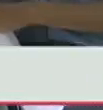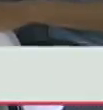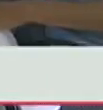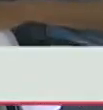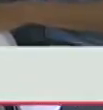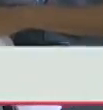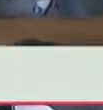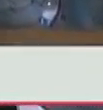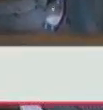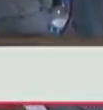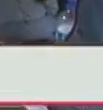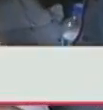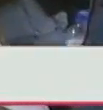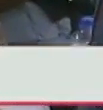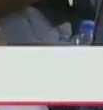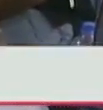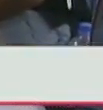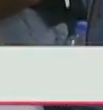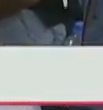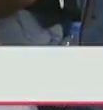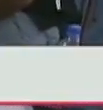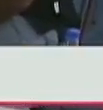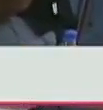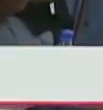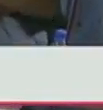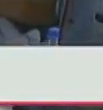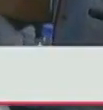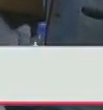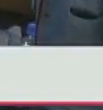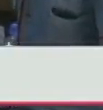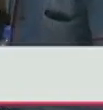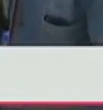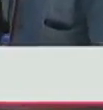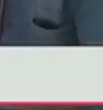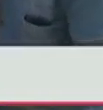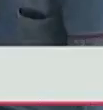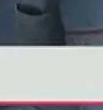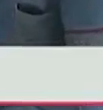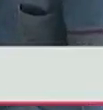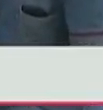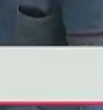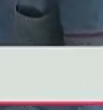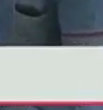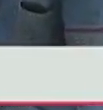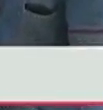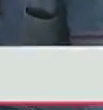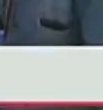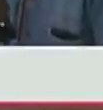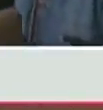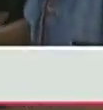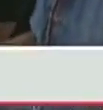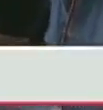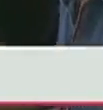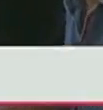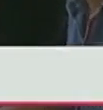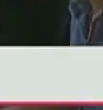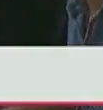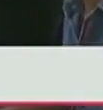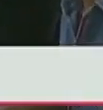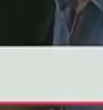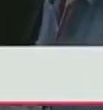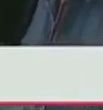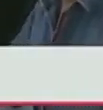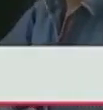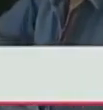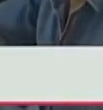la proclamación y al final ir a la Asamblea Nacional Constituyente a juramentarse, que fue el organismo que convocó estas elecciones, tal